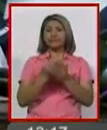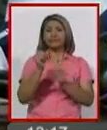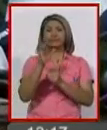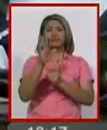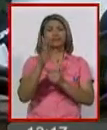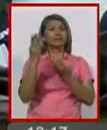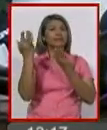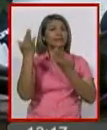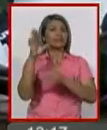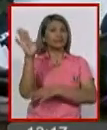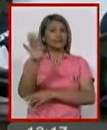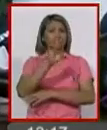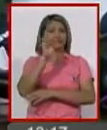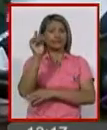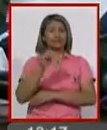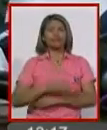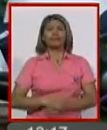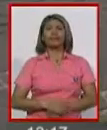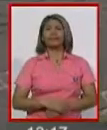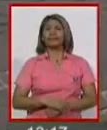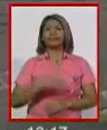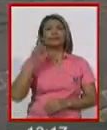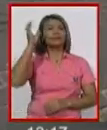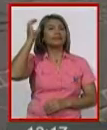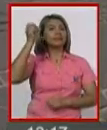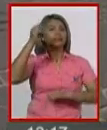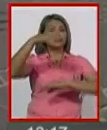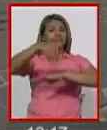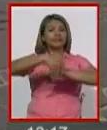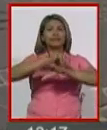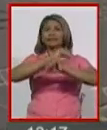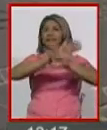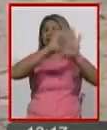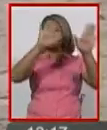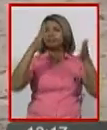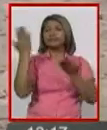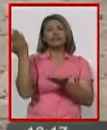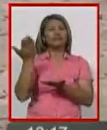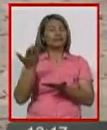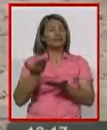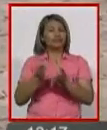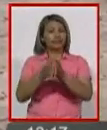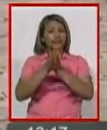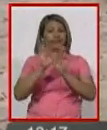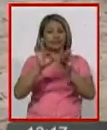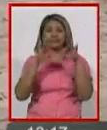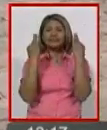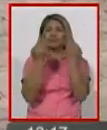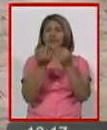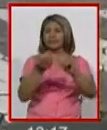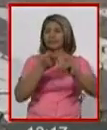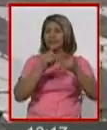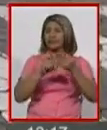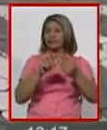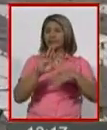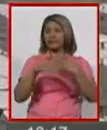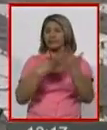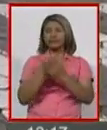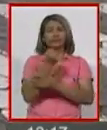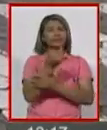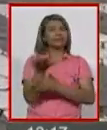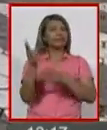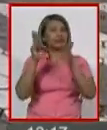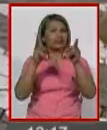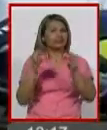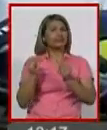una luz de esperanza para Bolivia. Nuestro concepto es una noche de luz. Les pedimos que todos, con su familia, con sus amigos, sus vecinos, sus